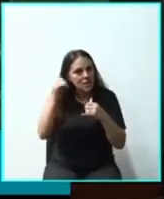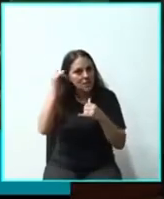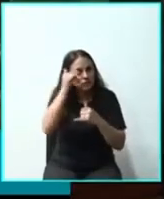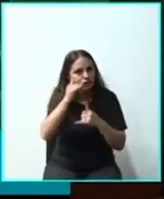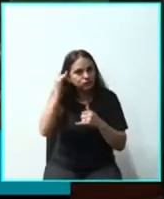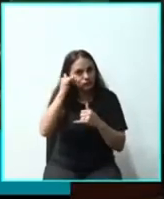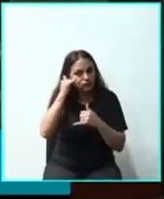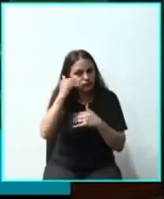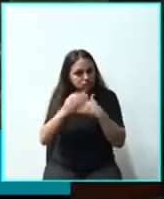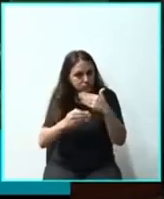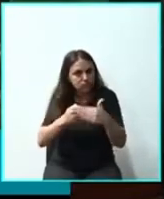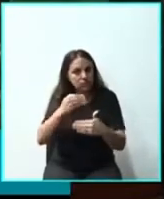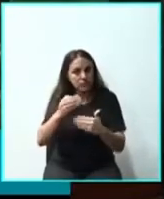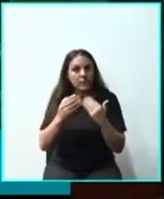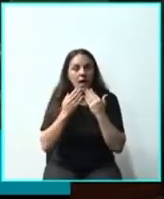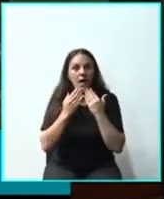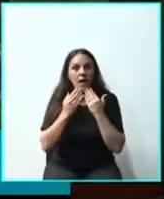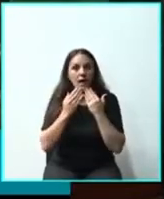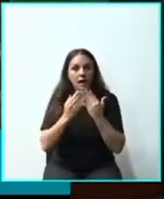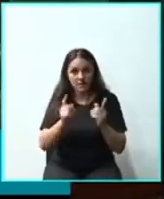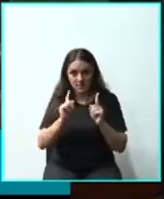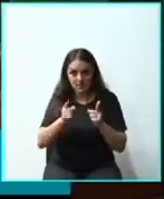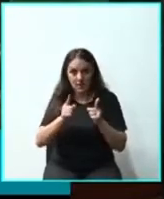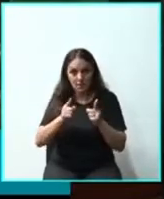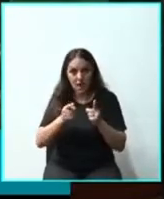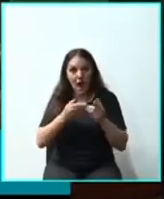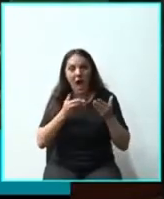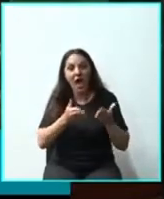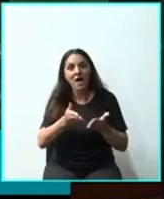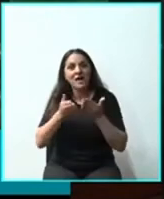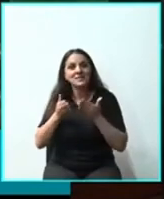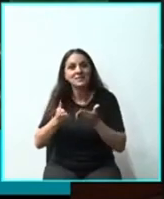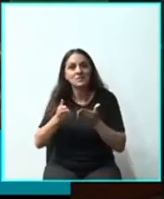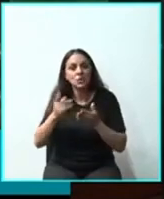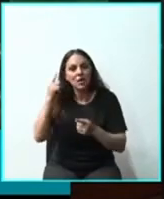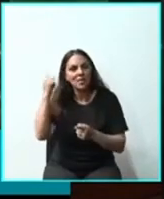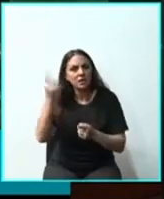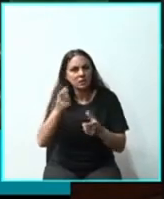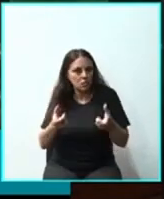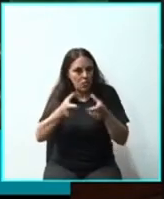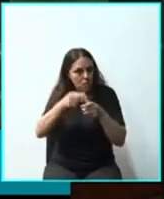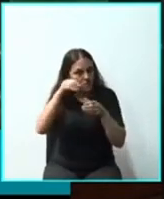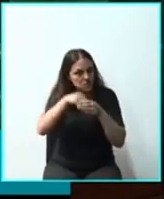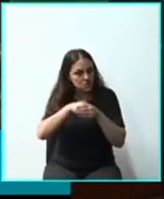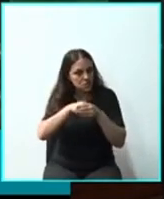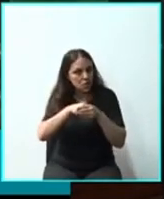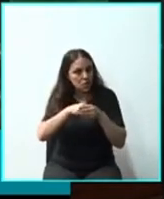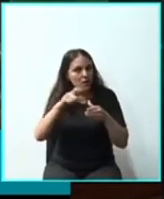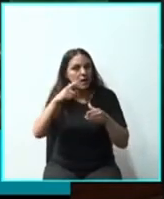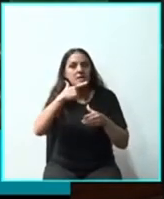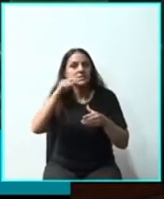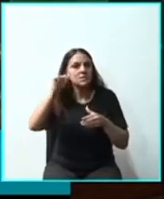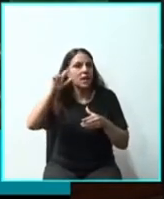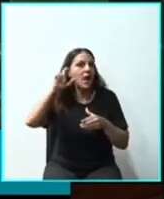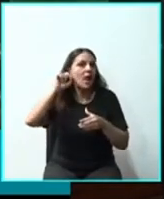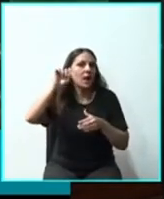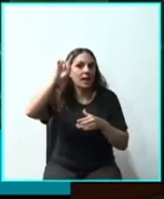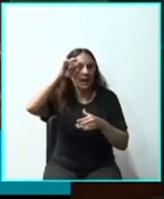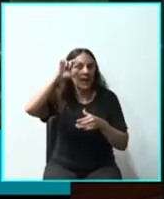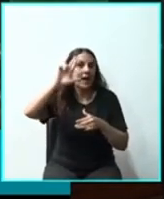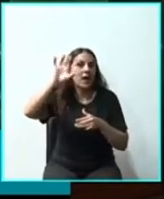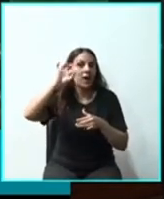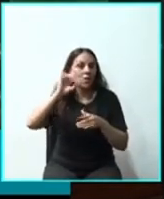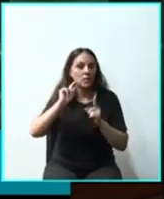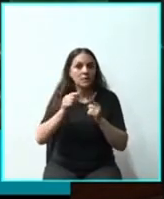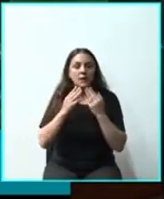videovigilancia. Agradecer también a los asesores, al director de la comisión, Roberto Salguero, agradecer